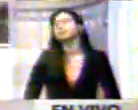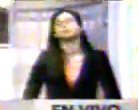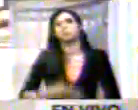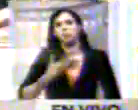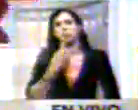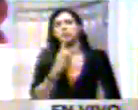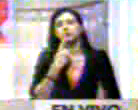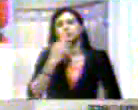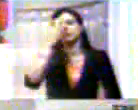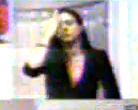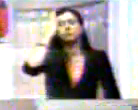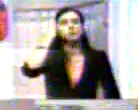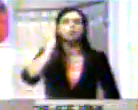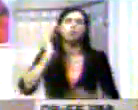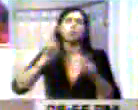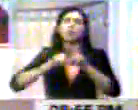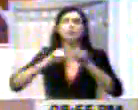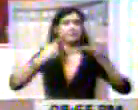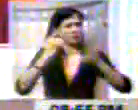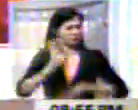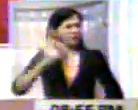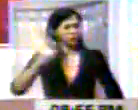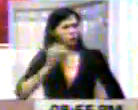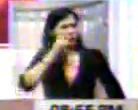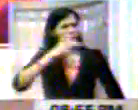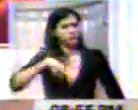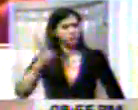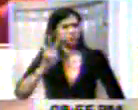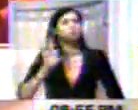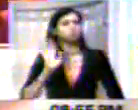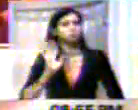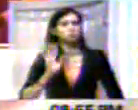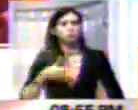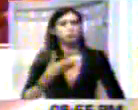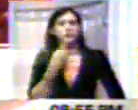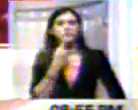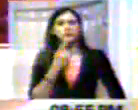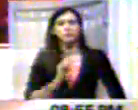Pudiéramos decir que esto es el 60%, ¿no?, de la población venezolana.